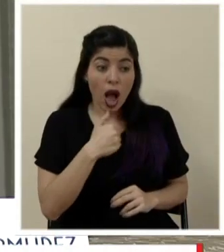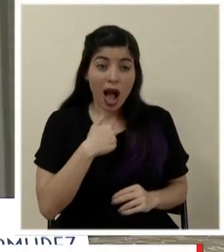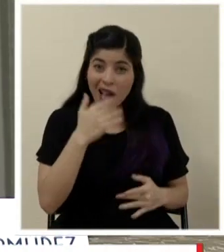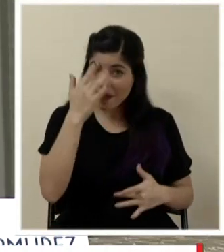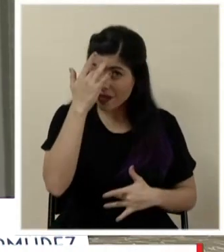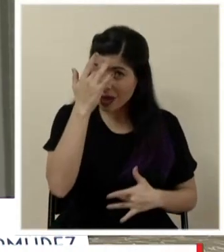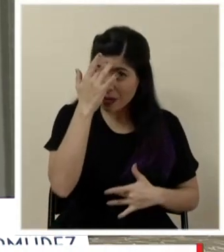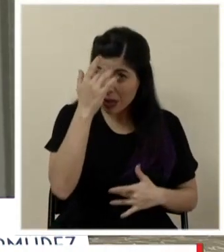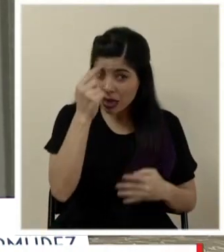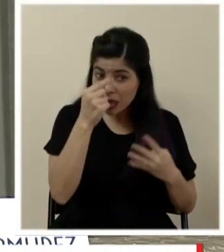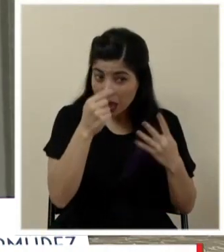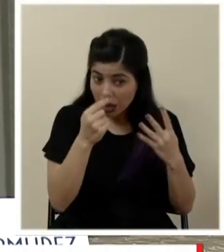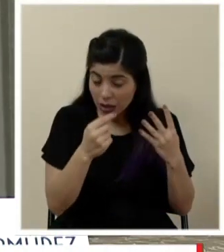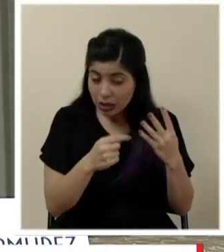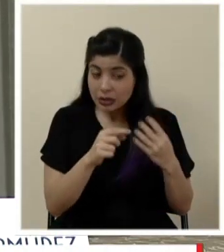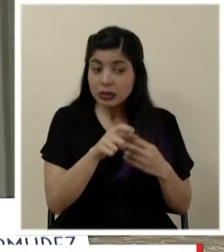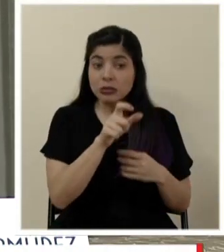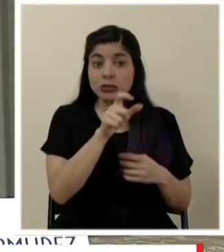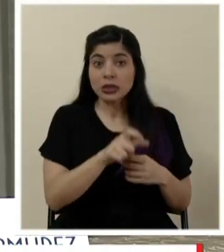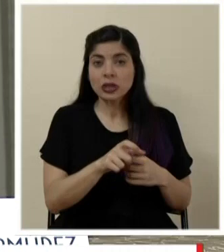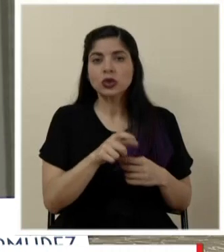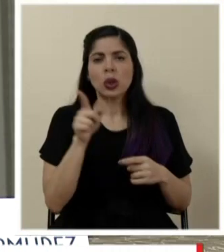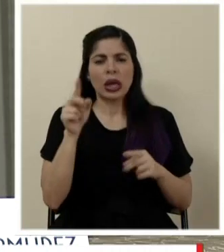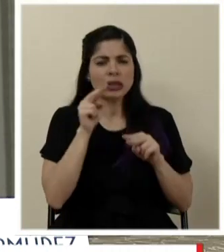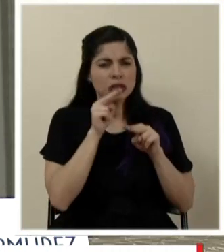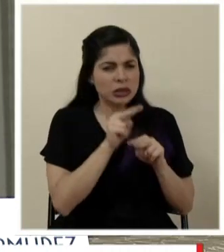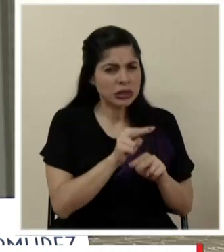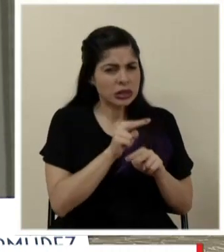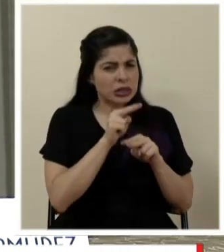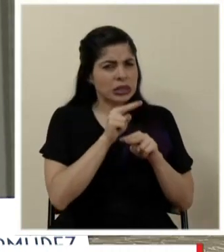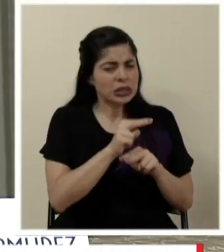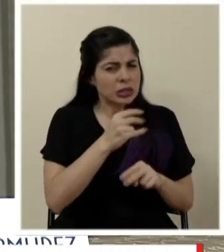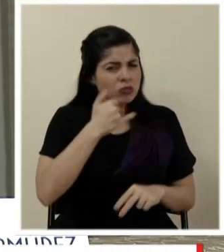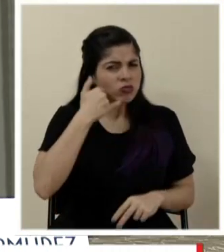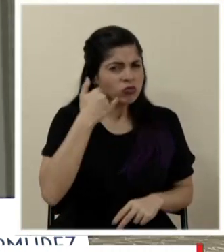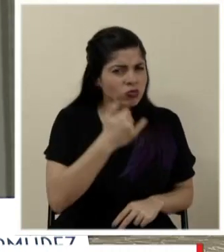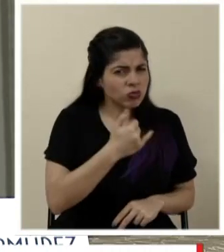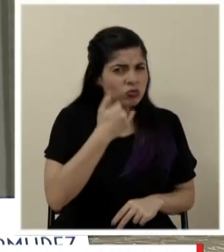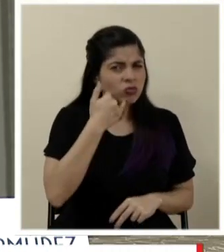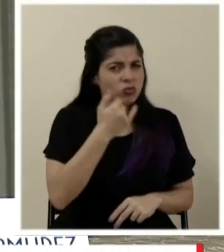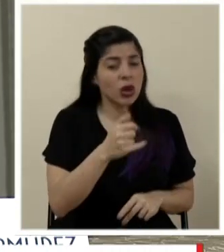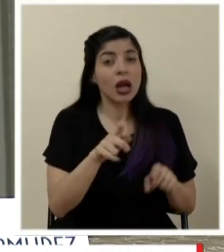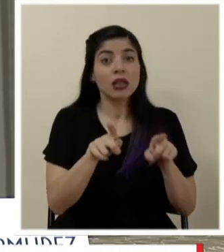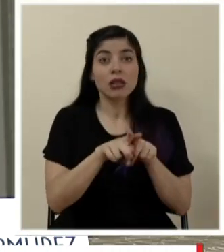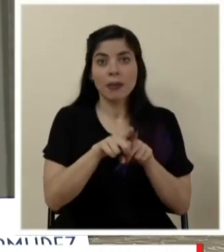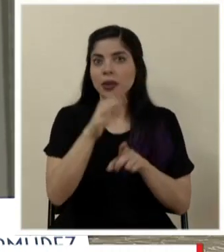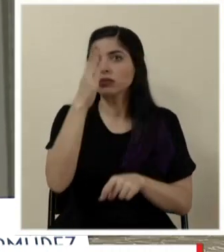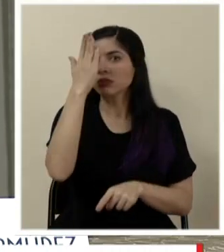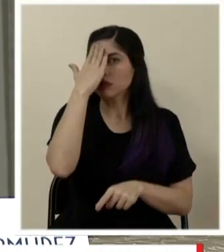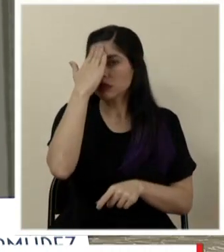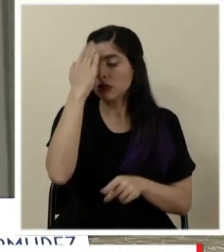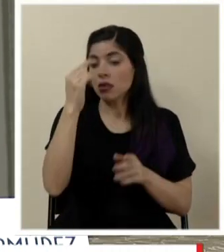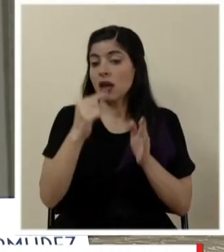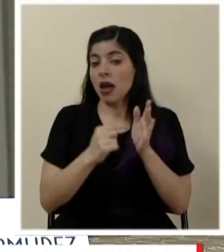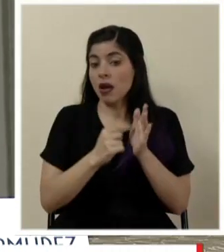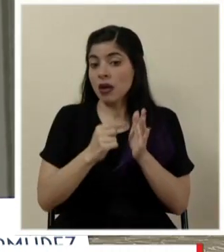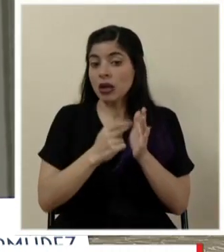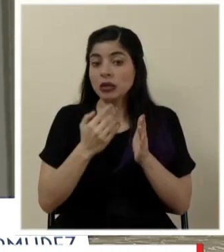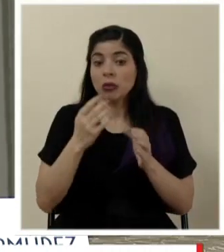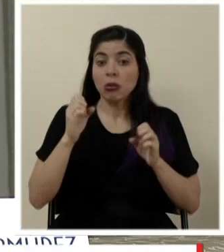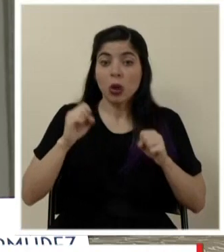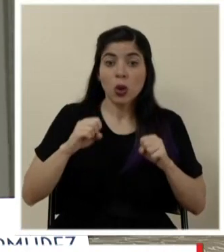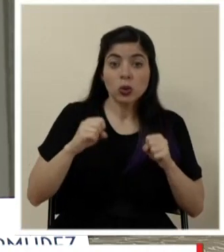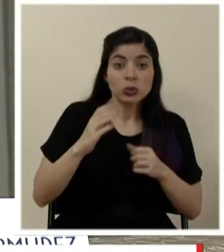enfermedades asociadas y a los cuales se les da un seguimiento estricto vía teléfono, incluso sabiendo que en algunos casos podría ser